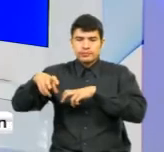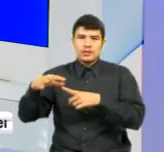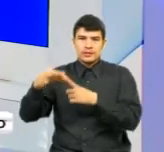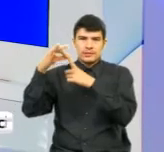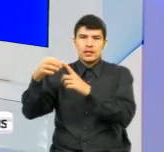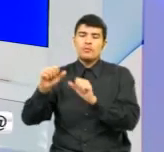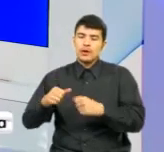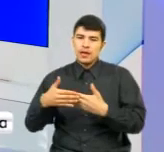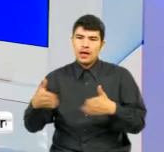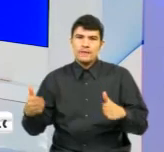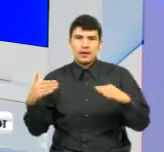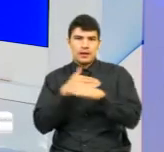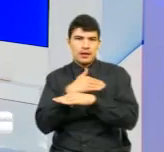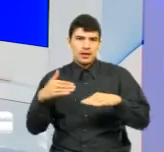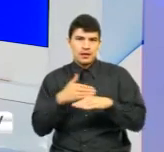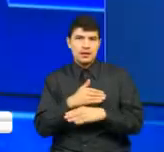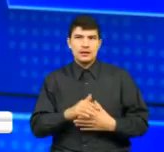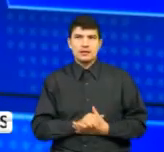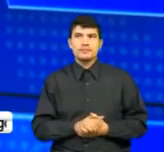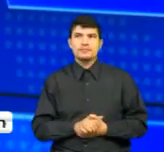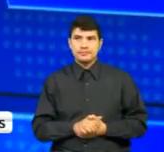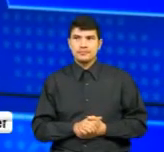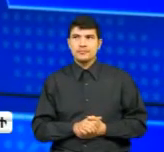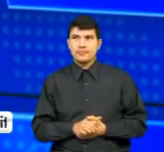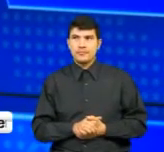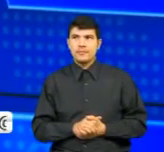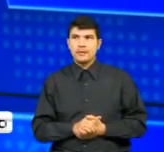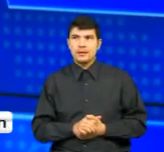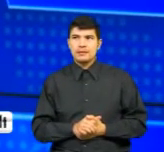habilitar estas vías en caso que se requiera. Todo esto por el tema de posibles deslizamientos de tierra.